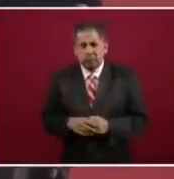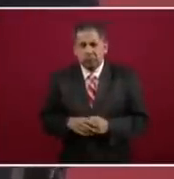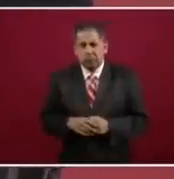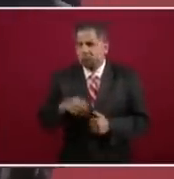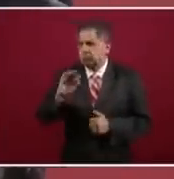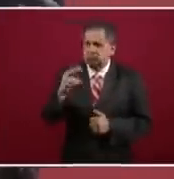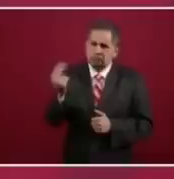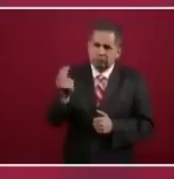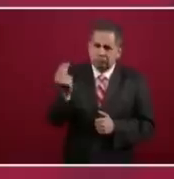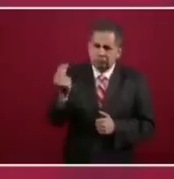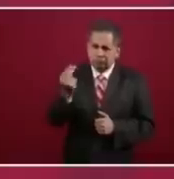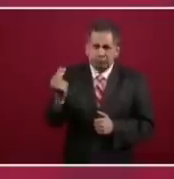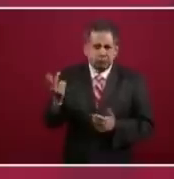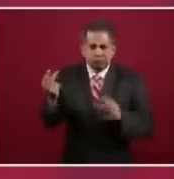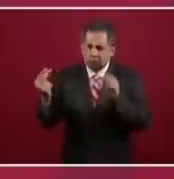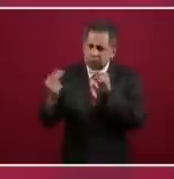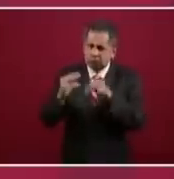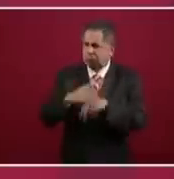necesario